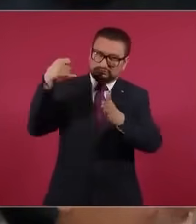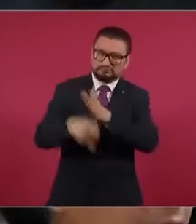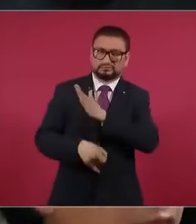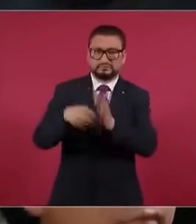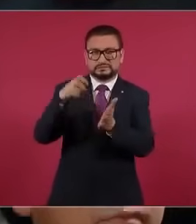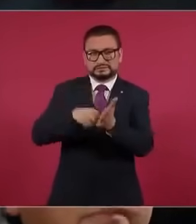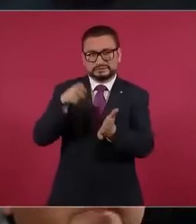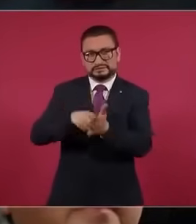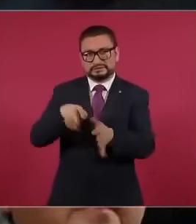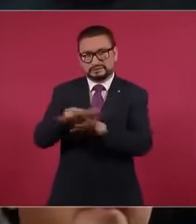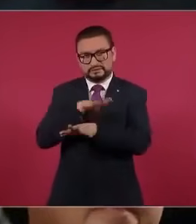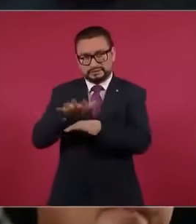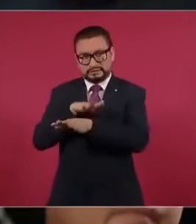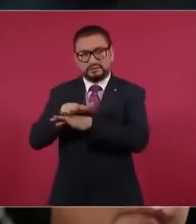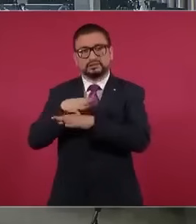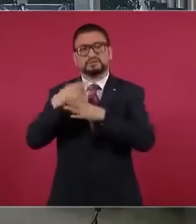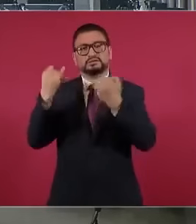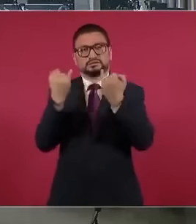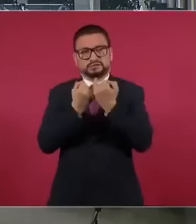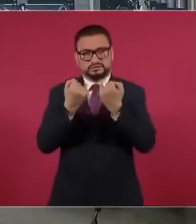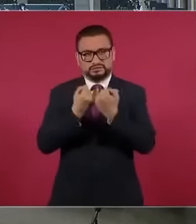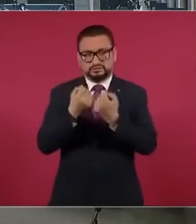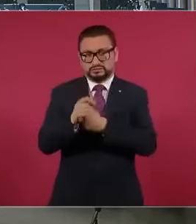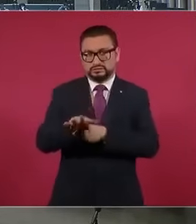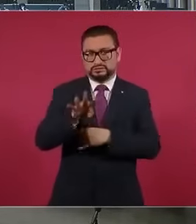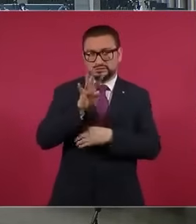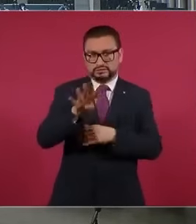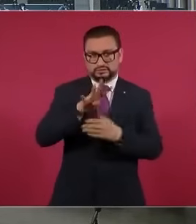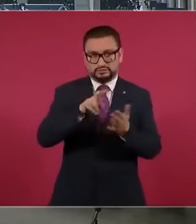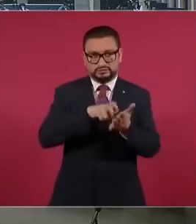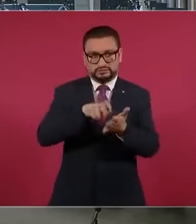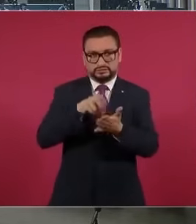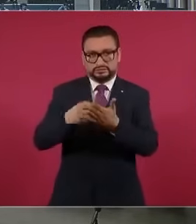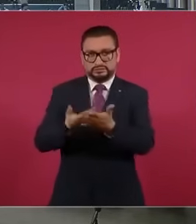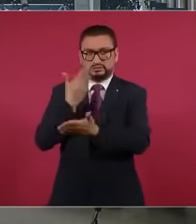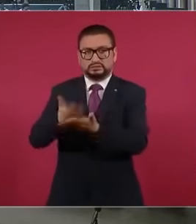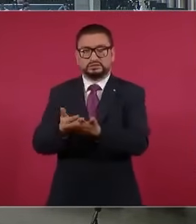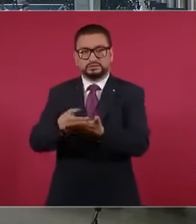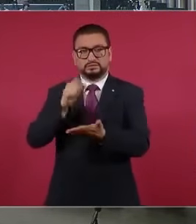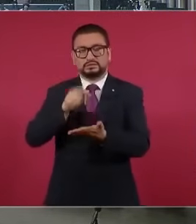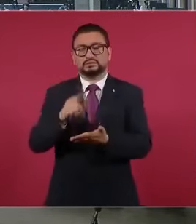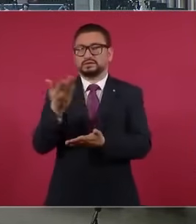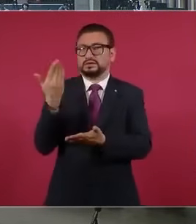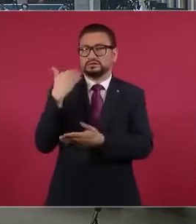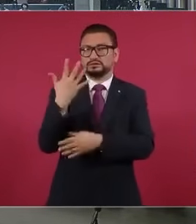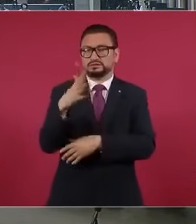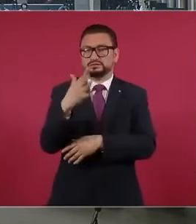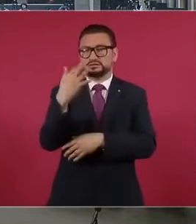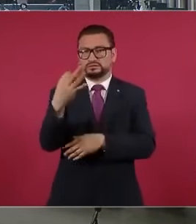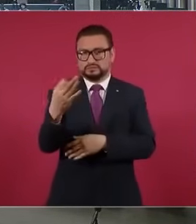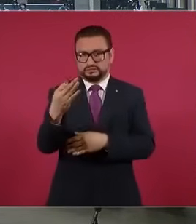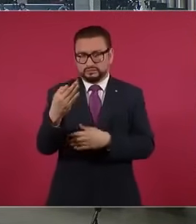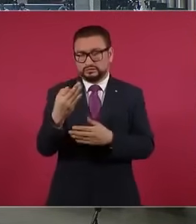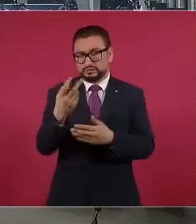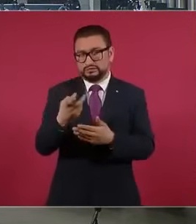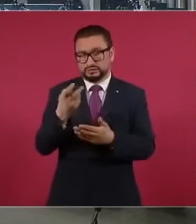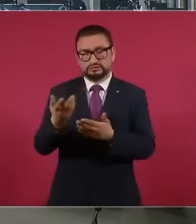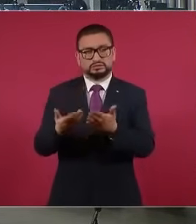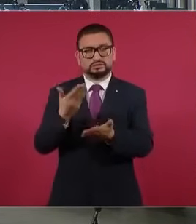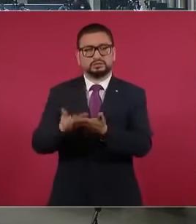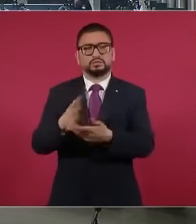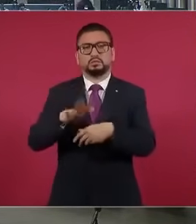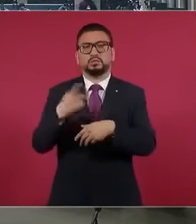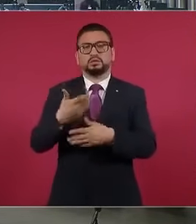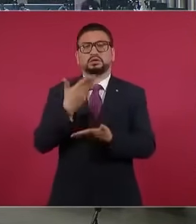sino también que se pasen las otras 19 reformas que usted propuso el 5 de febrero, pues porque es